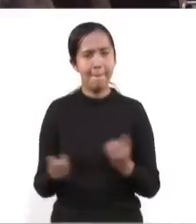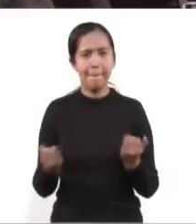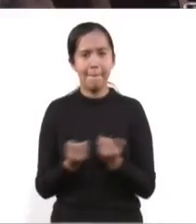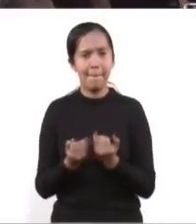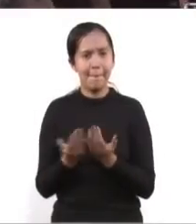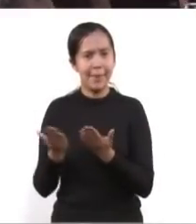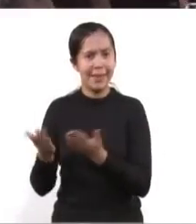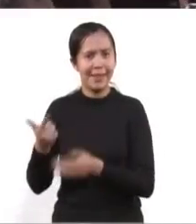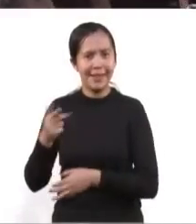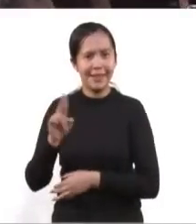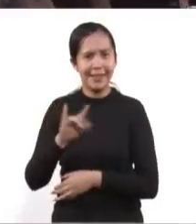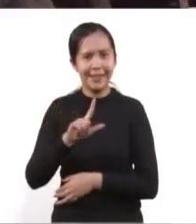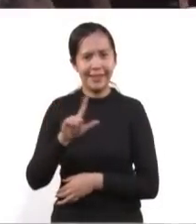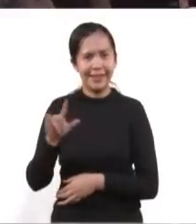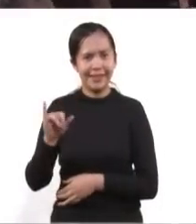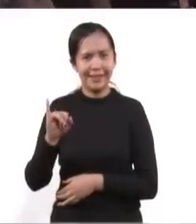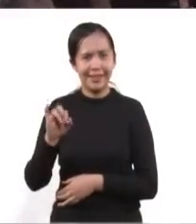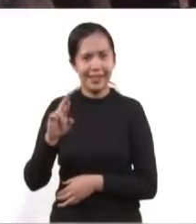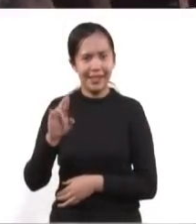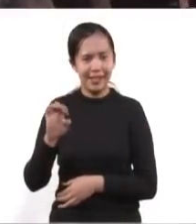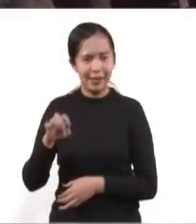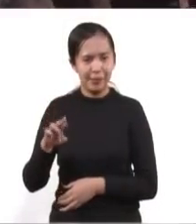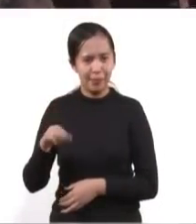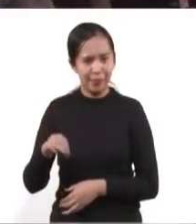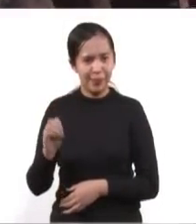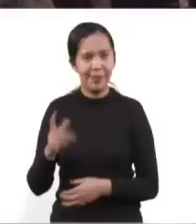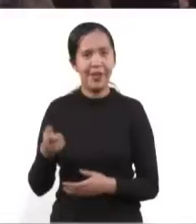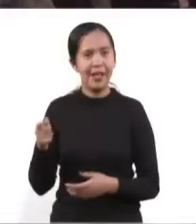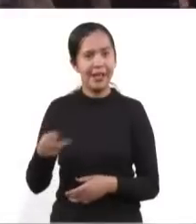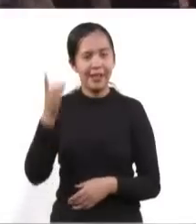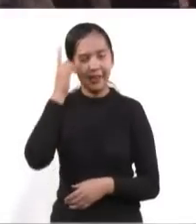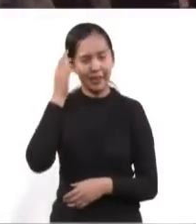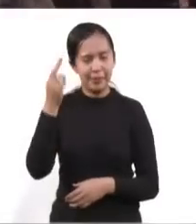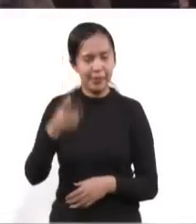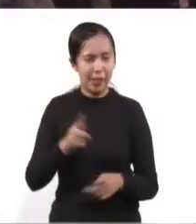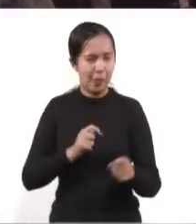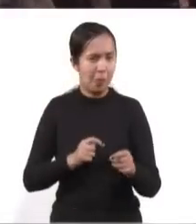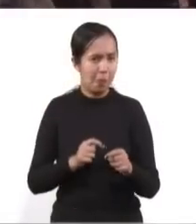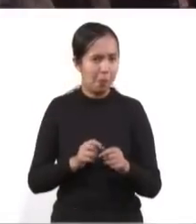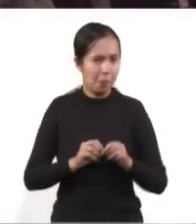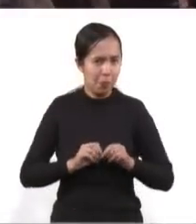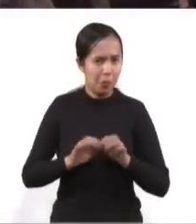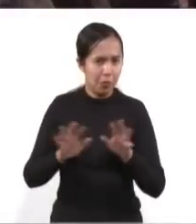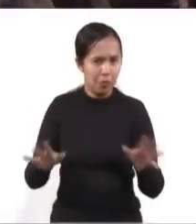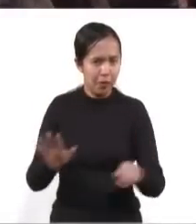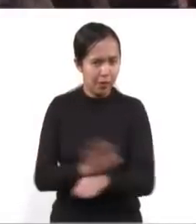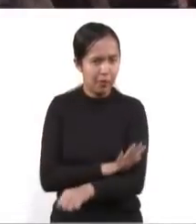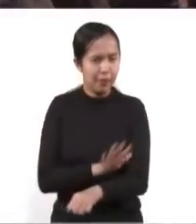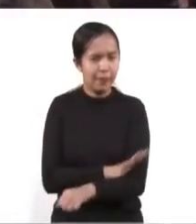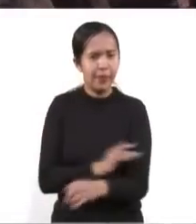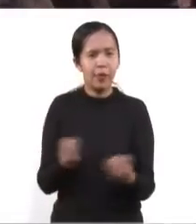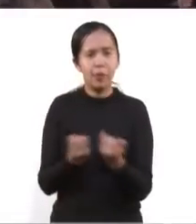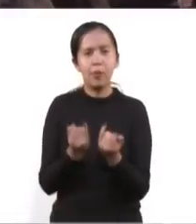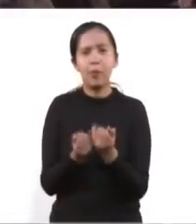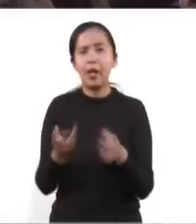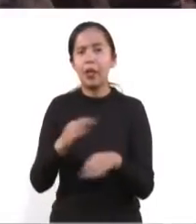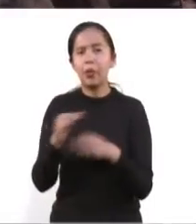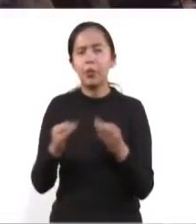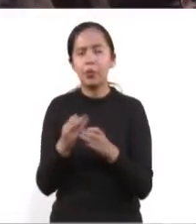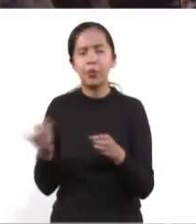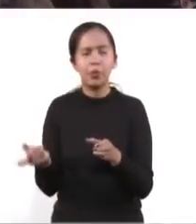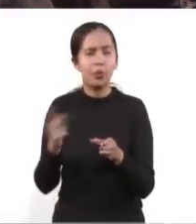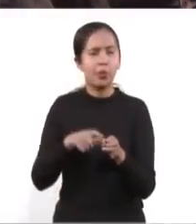ingeniero Guillermo Nevares, director de Distribución, miembros del Consejo Consultivo del Metro,